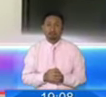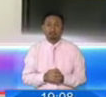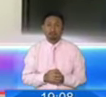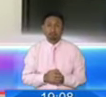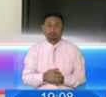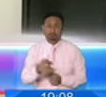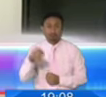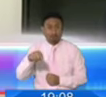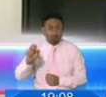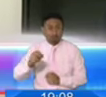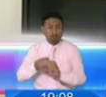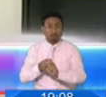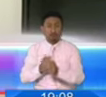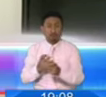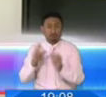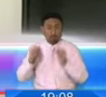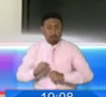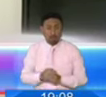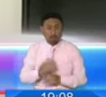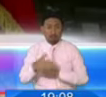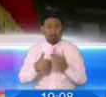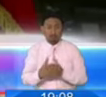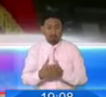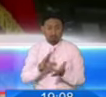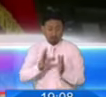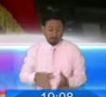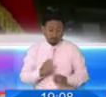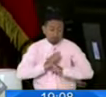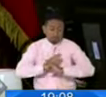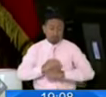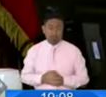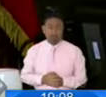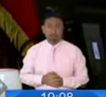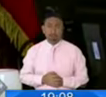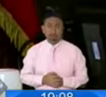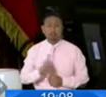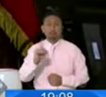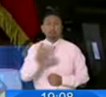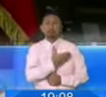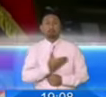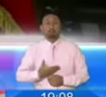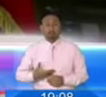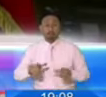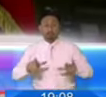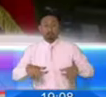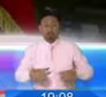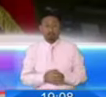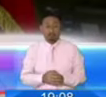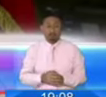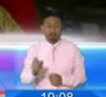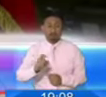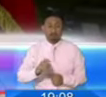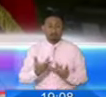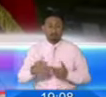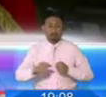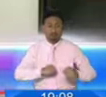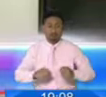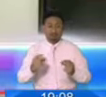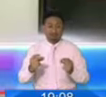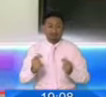que salir para efectos de que se defienda como cualquier ciudadano. Y que por su parte, el primer mandatario, Lenín Moreno, debería tomar acciones de